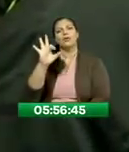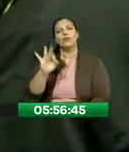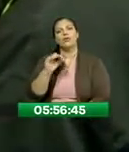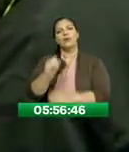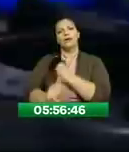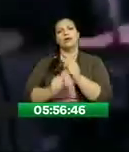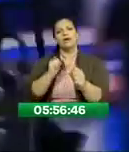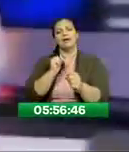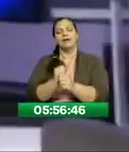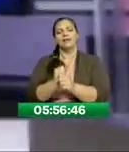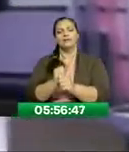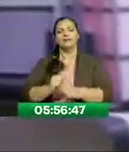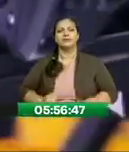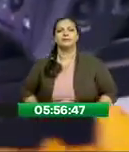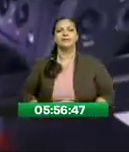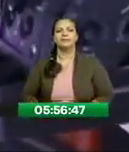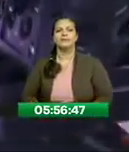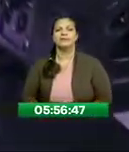Jorge Escobar.